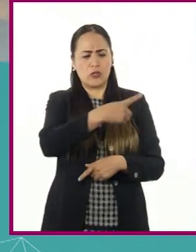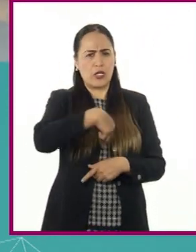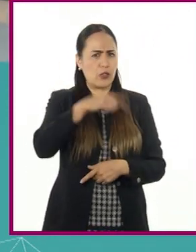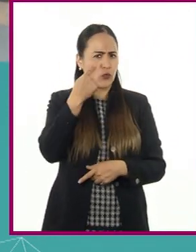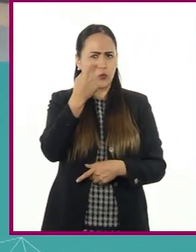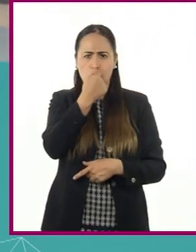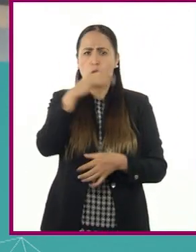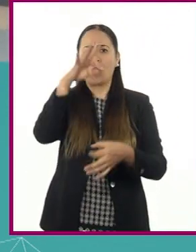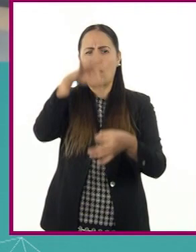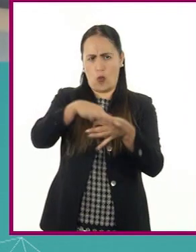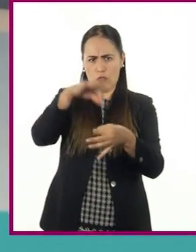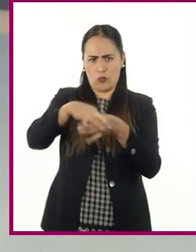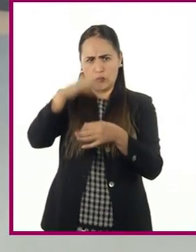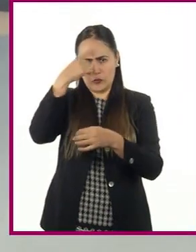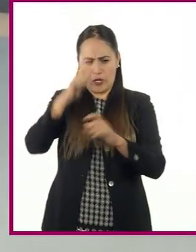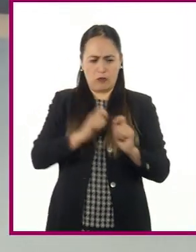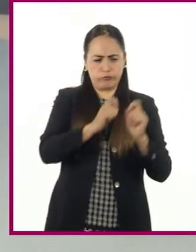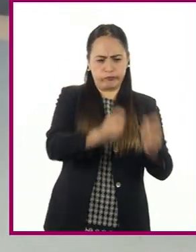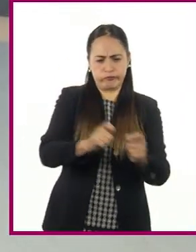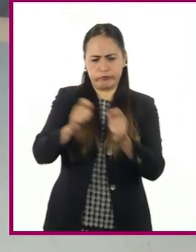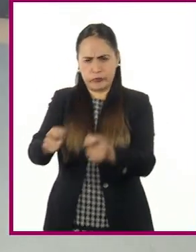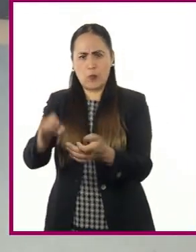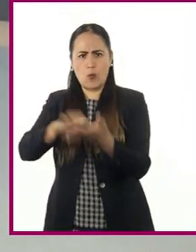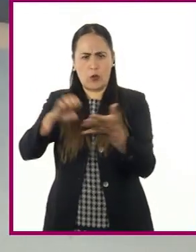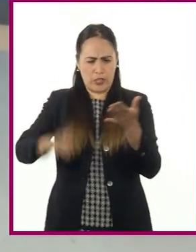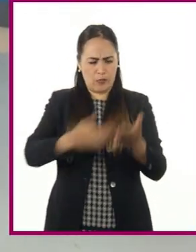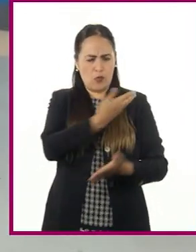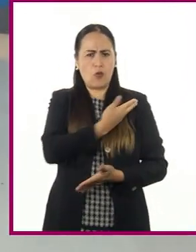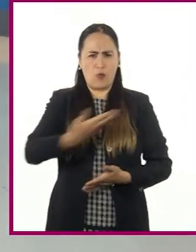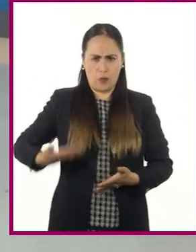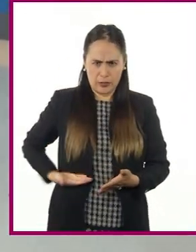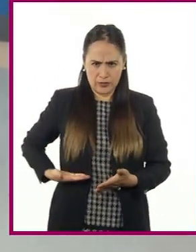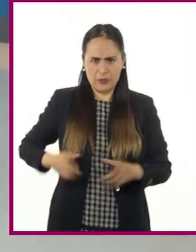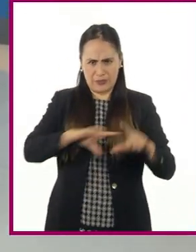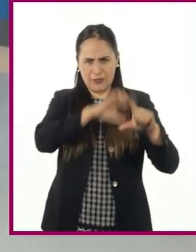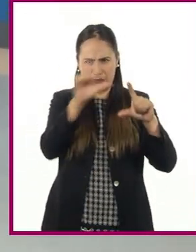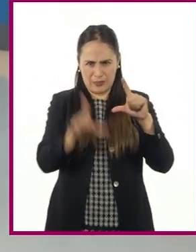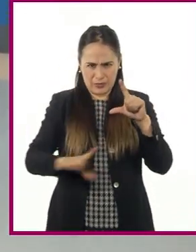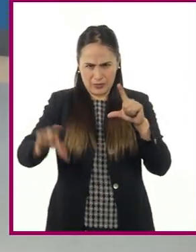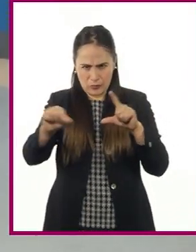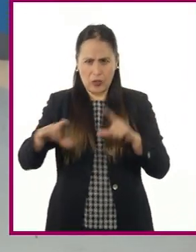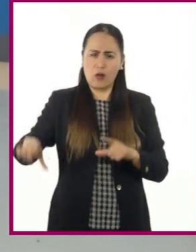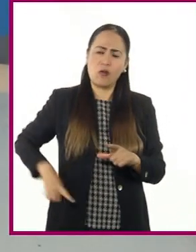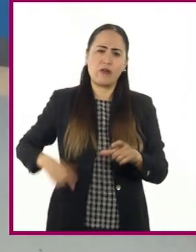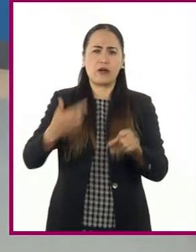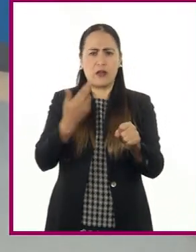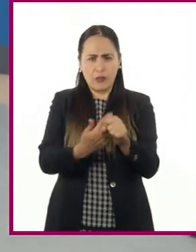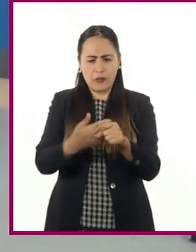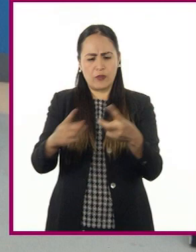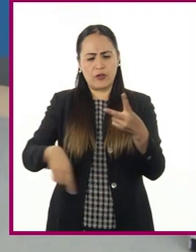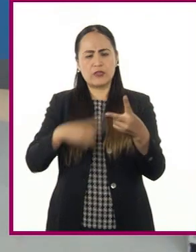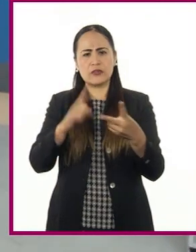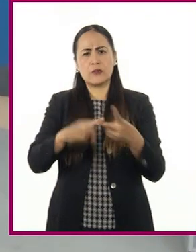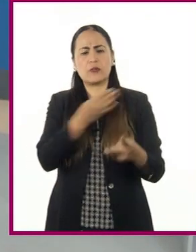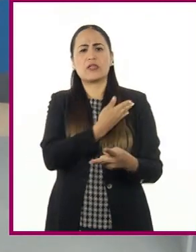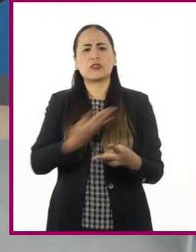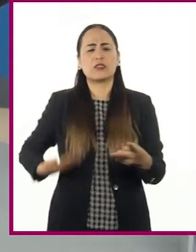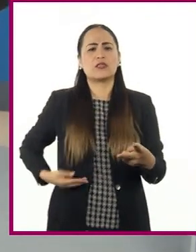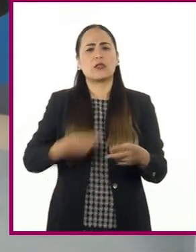para ocupar cargos públicos como el de la Presidencia de la República, gobernaturas, presidencias